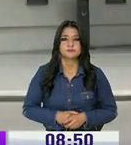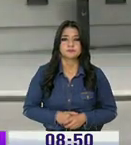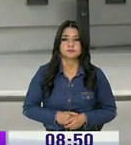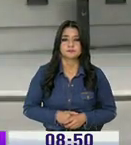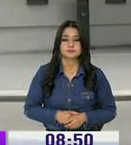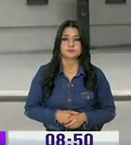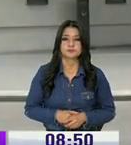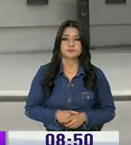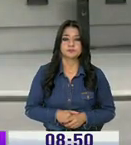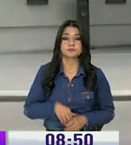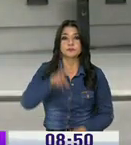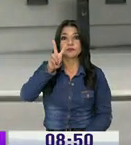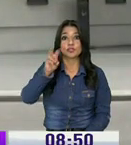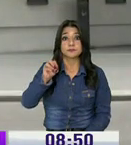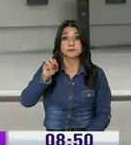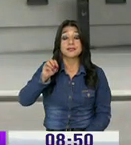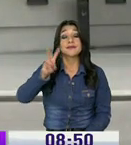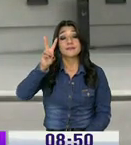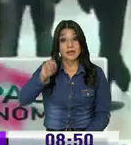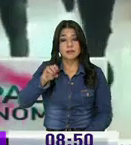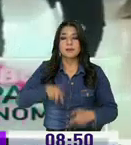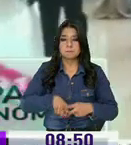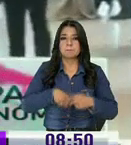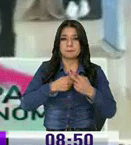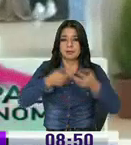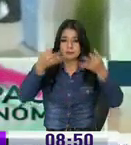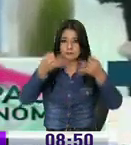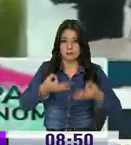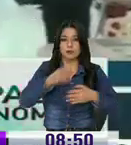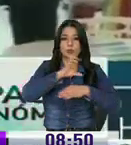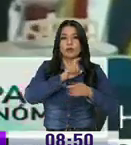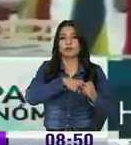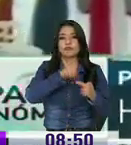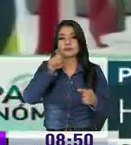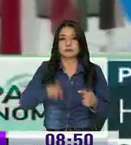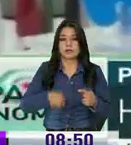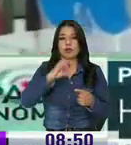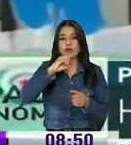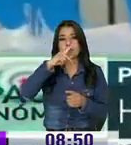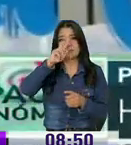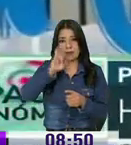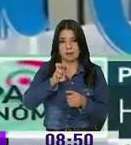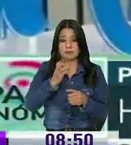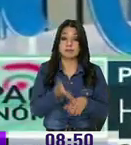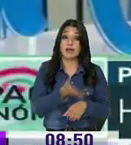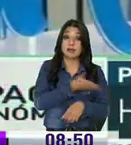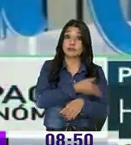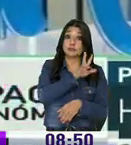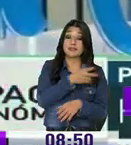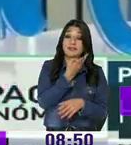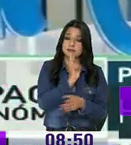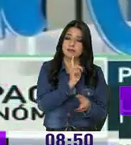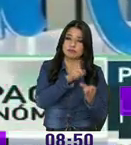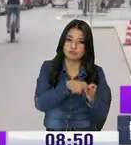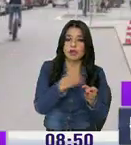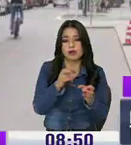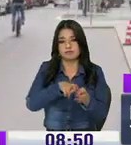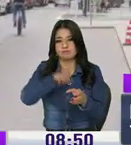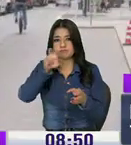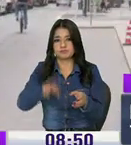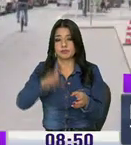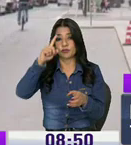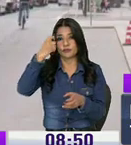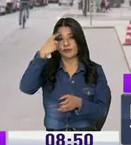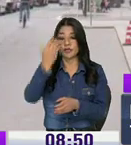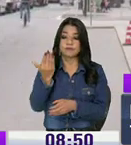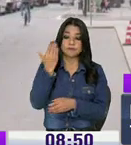Ecuador desde el inicio de 2020 salió oficialmente de la OPEP, esto luego de su reingreso al organismo en 2007. La decisión del gobierno